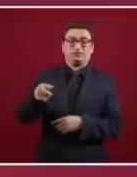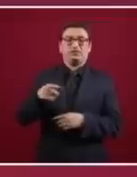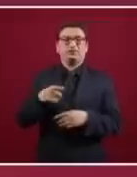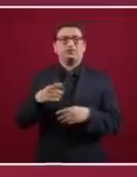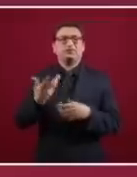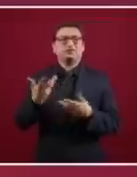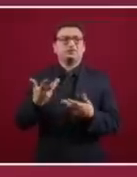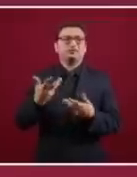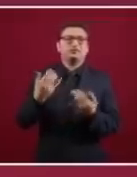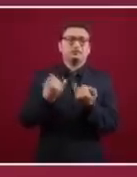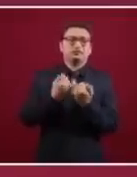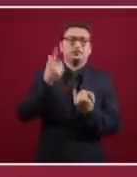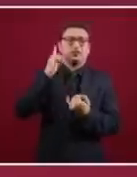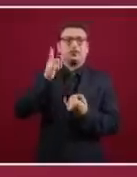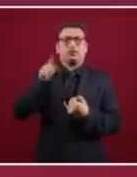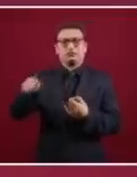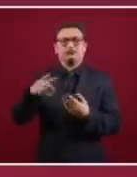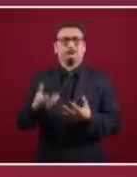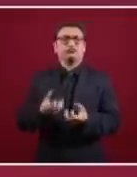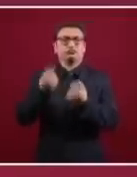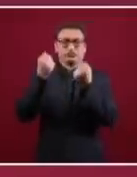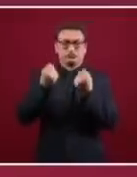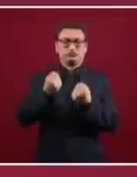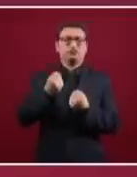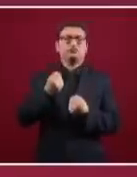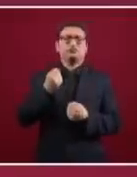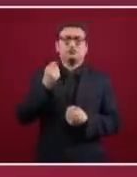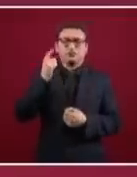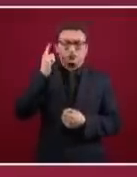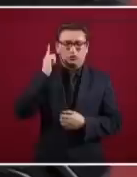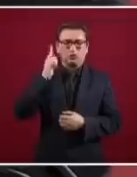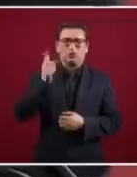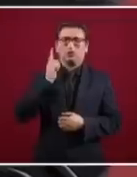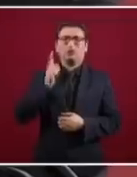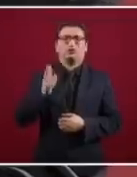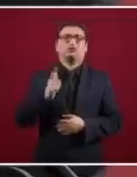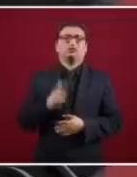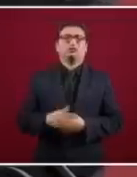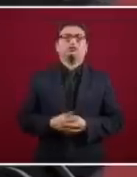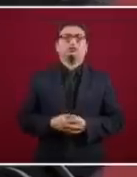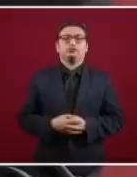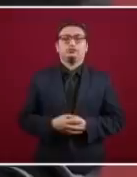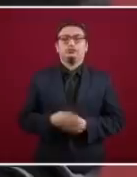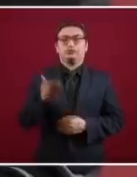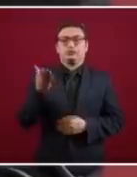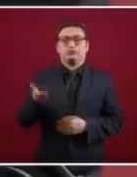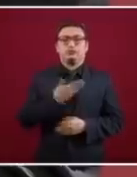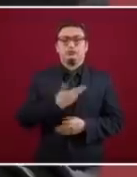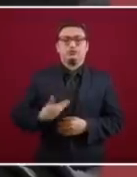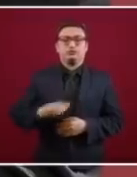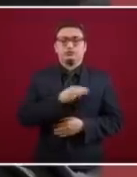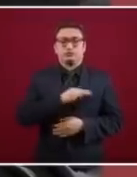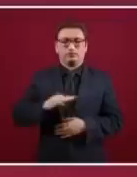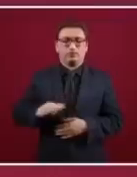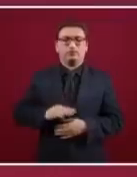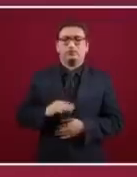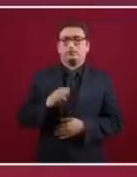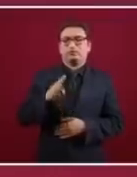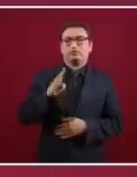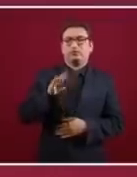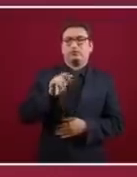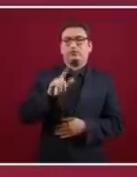y se salve lo deseo con toda mi alma el presidente municipal de valle de